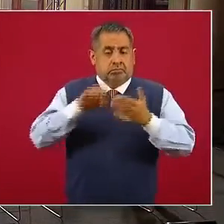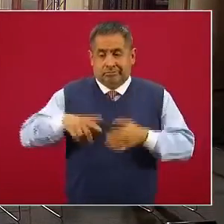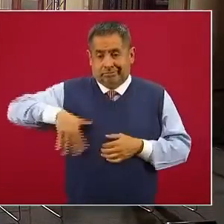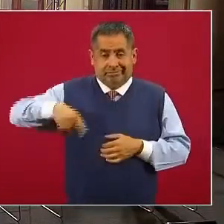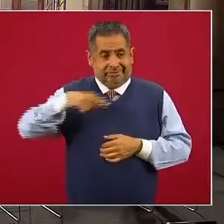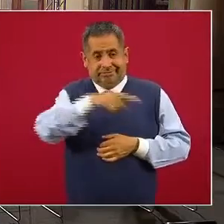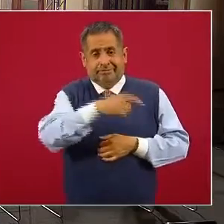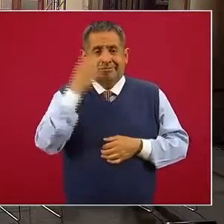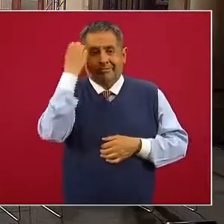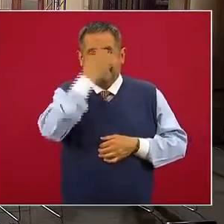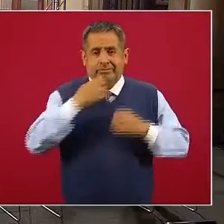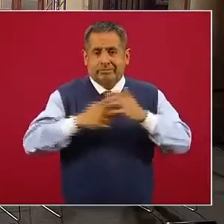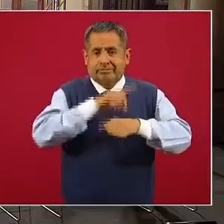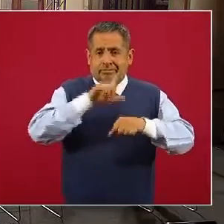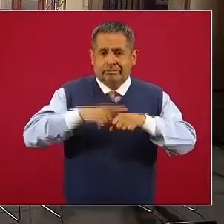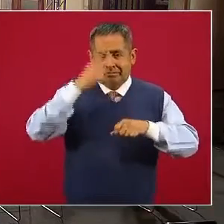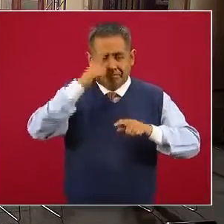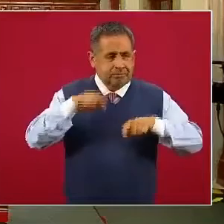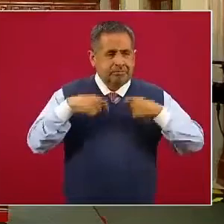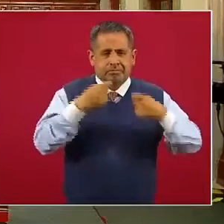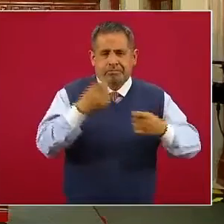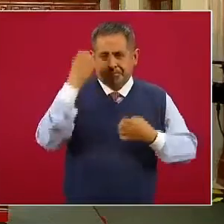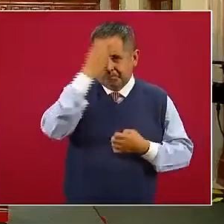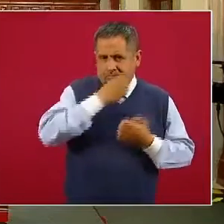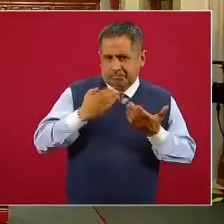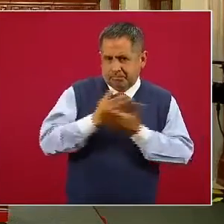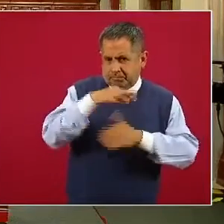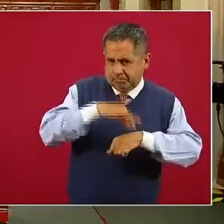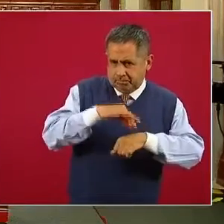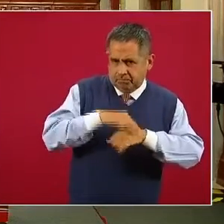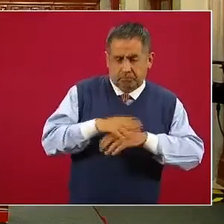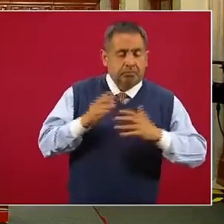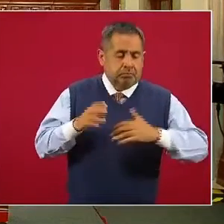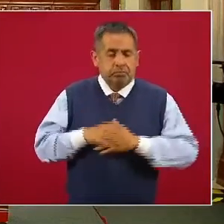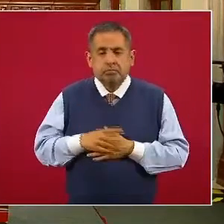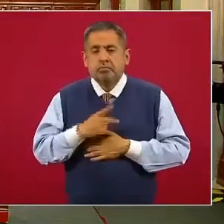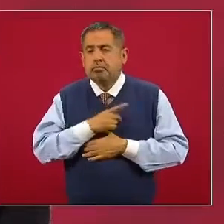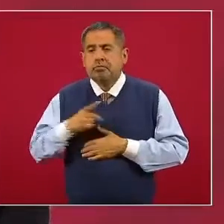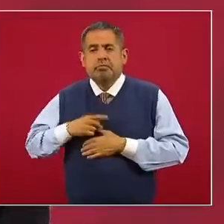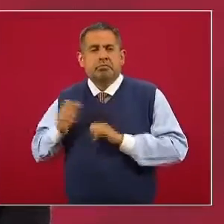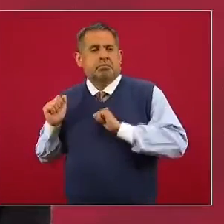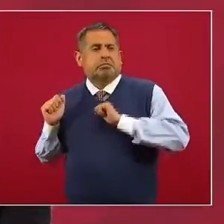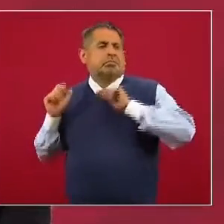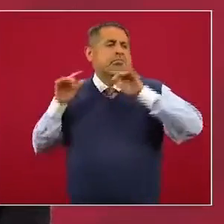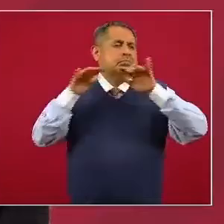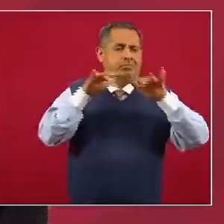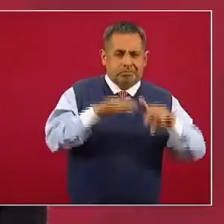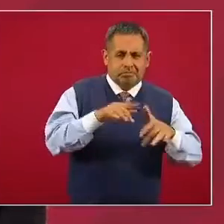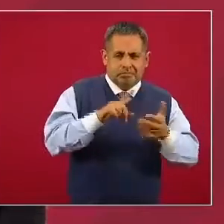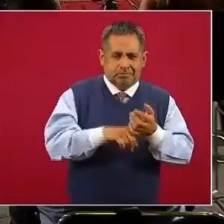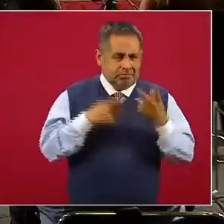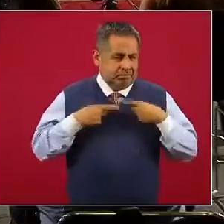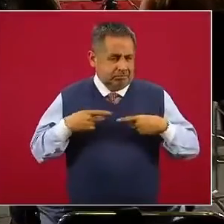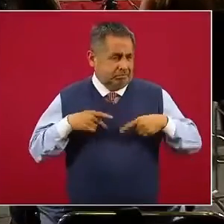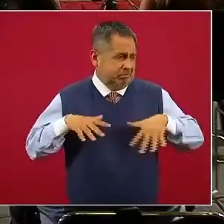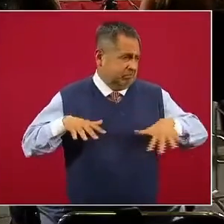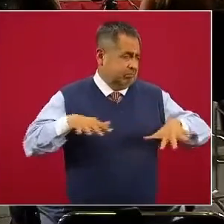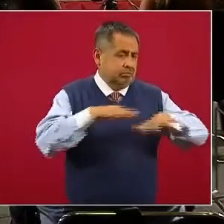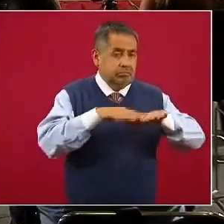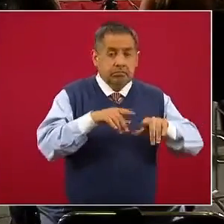nacional de aspirantes a residencias médicas, que implican la movilización o concentración masiva de personas,